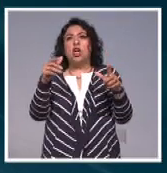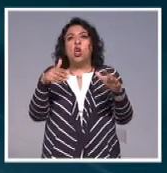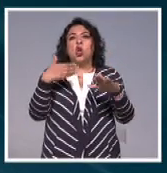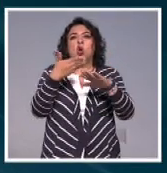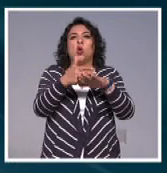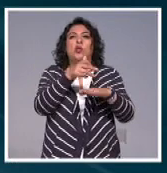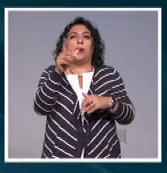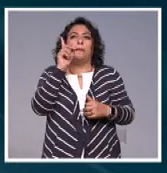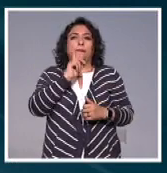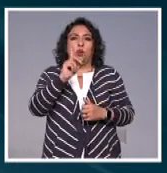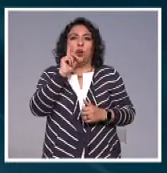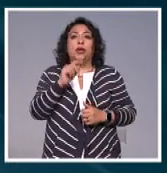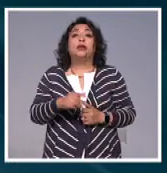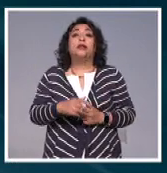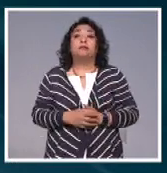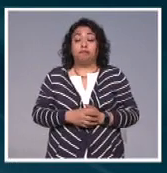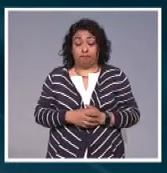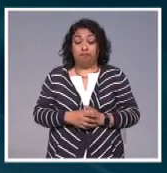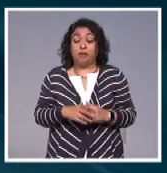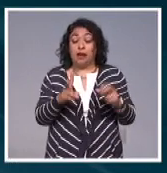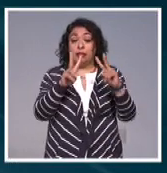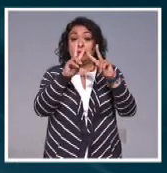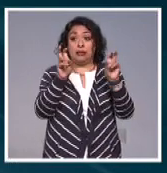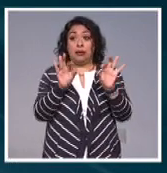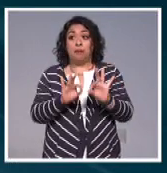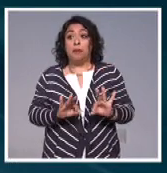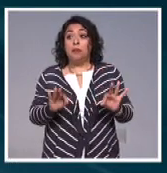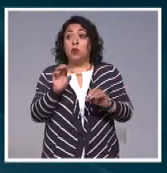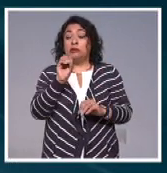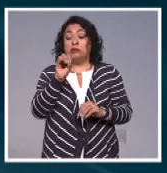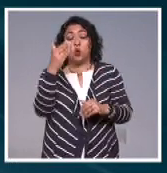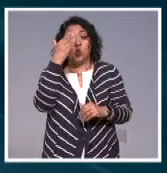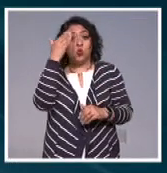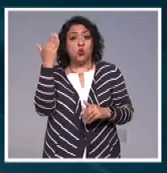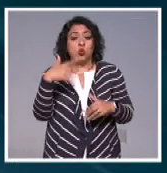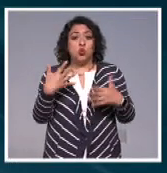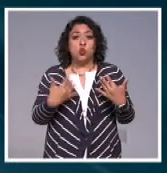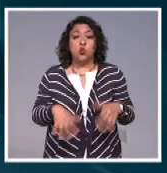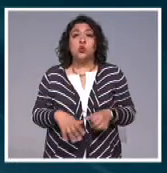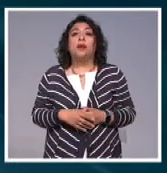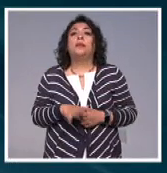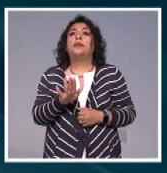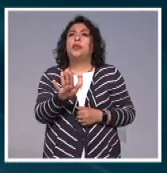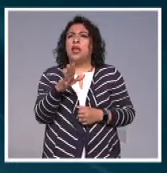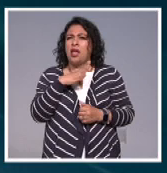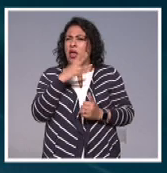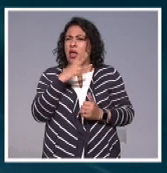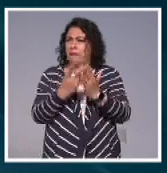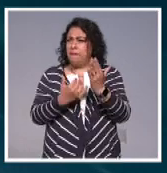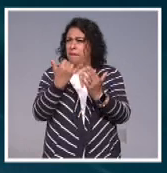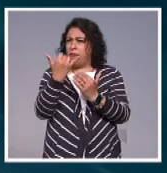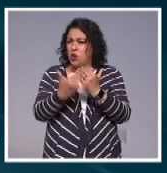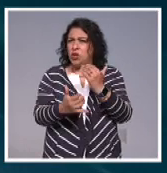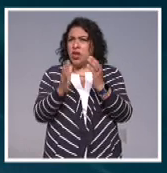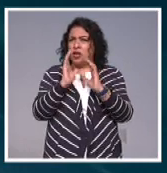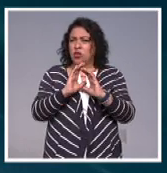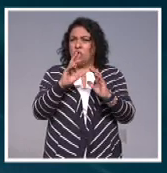de las mujeres. Tema bastante importante y bastante terrible, por cierto. Diana, tienes un proyecto